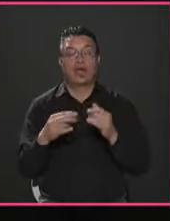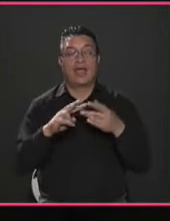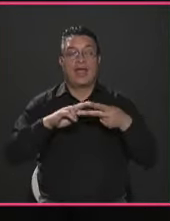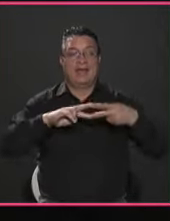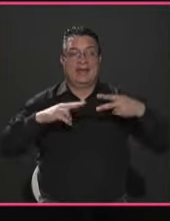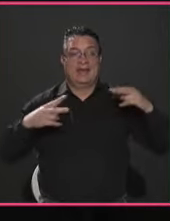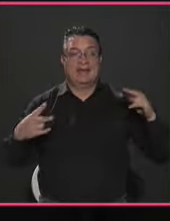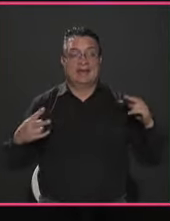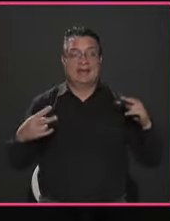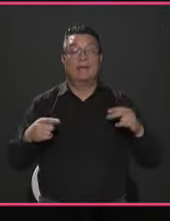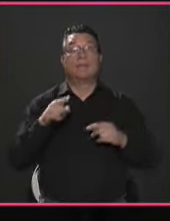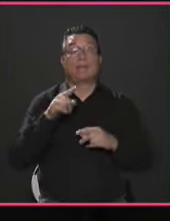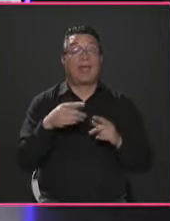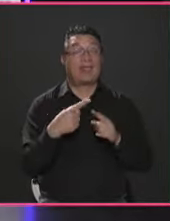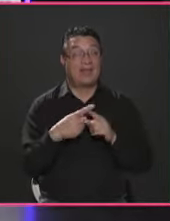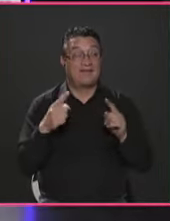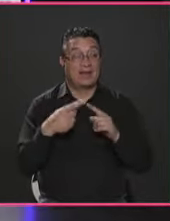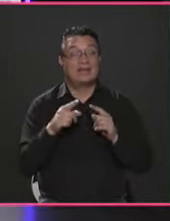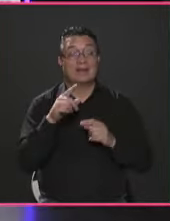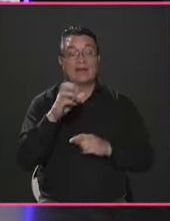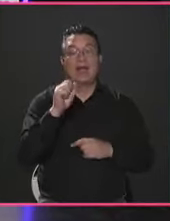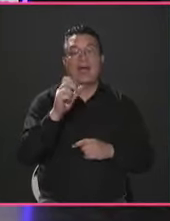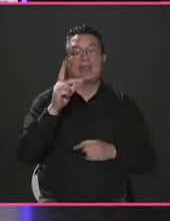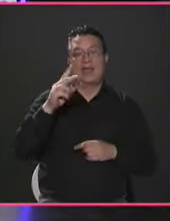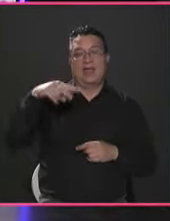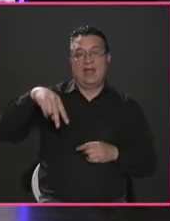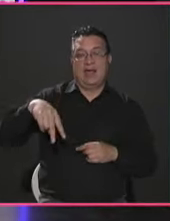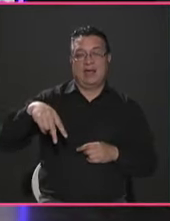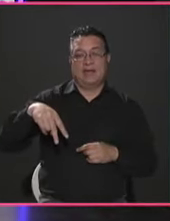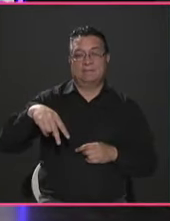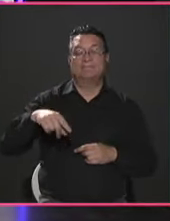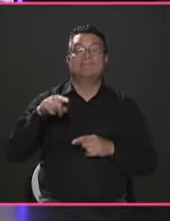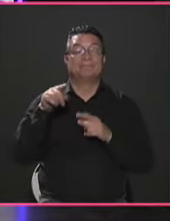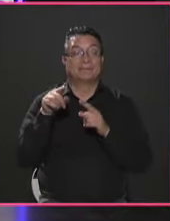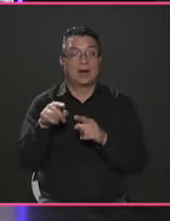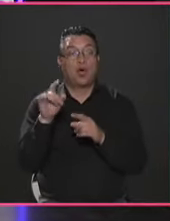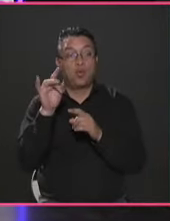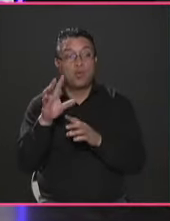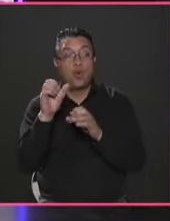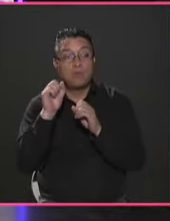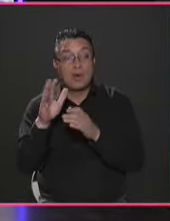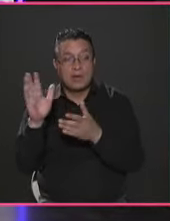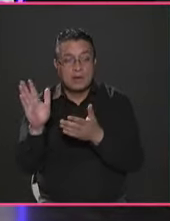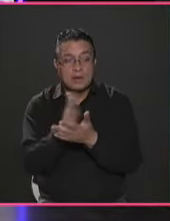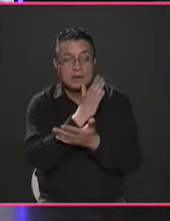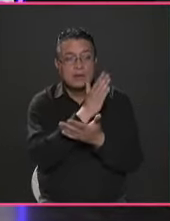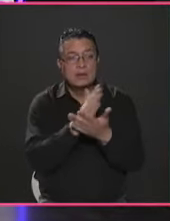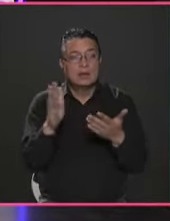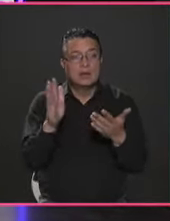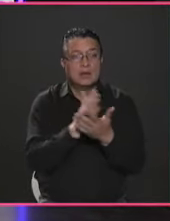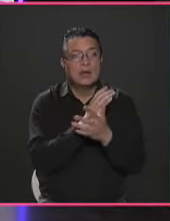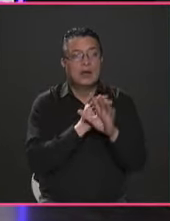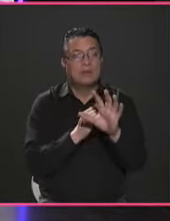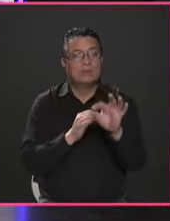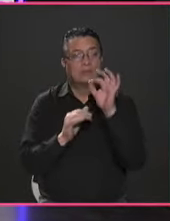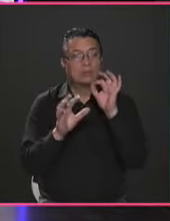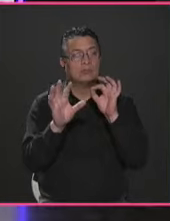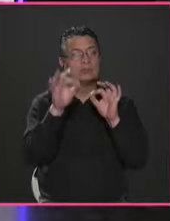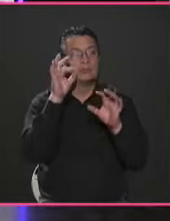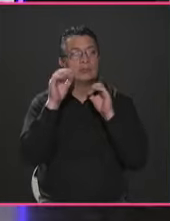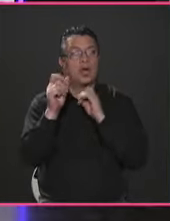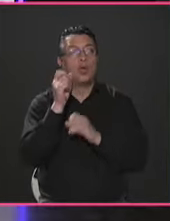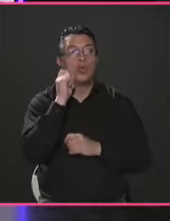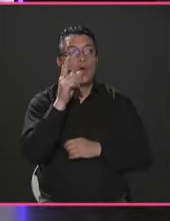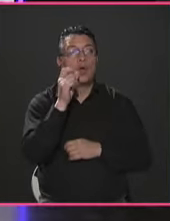lo que los hace diferentes es su ADN entonces la única forma que podemos diferenciarlos y detectar identificar